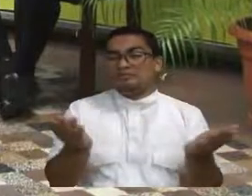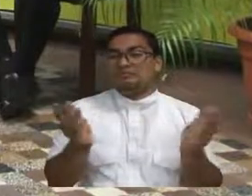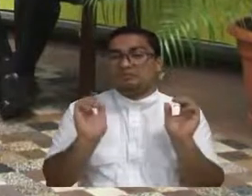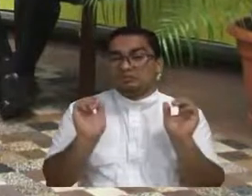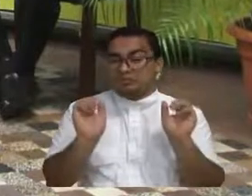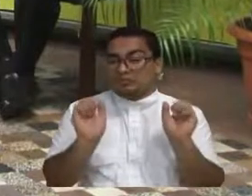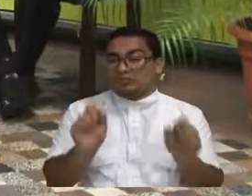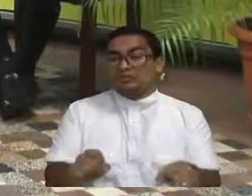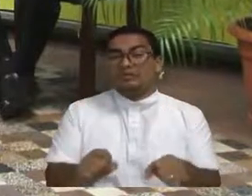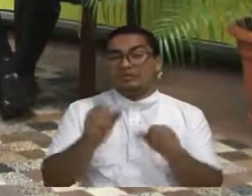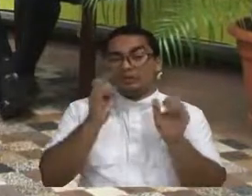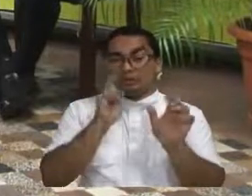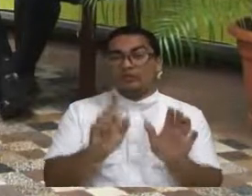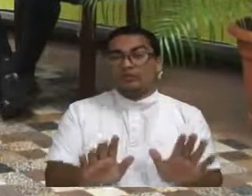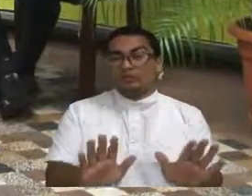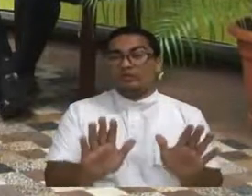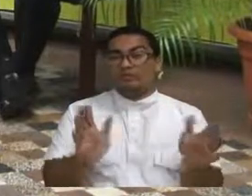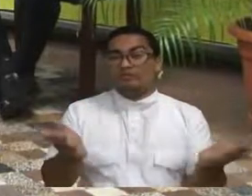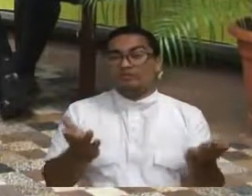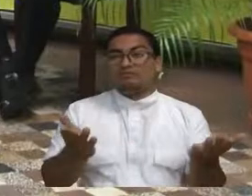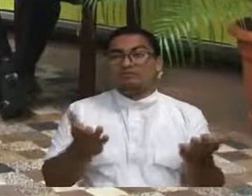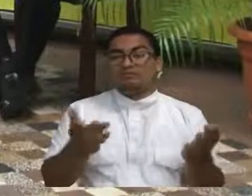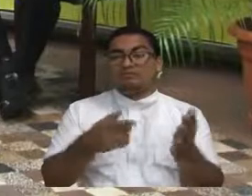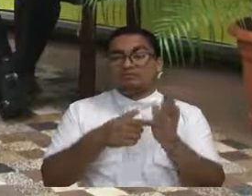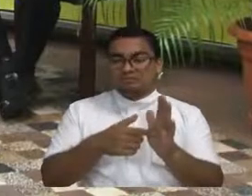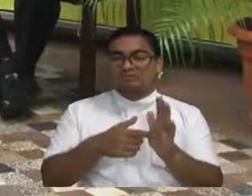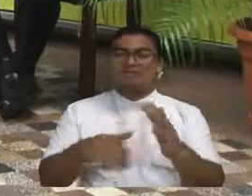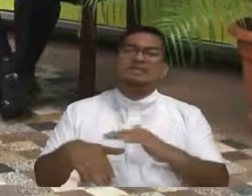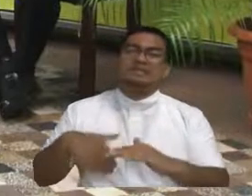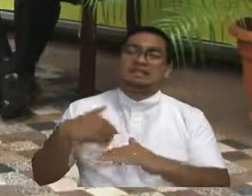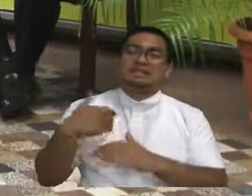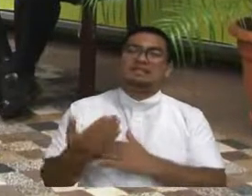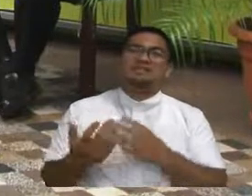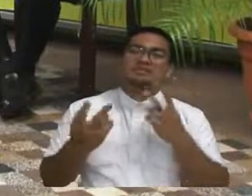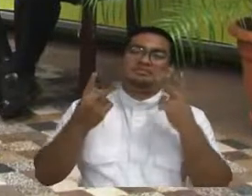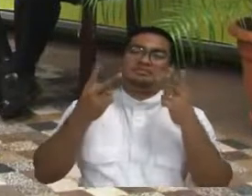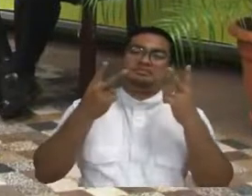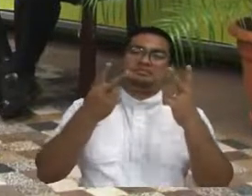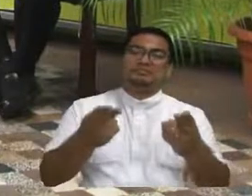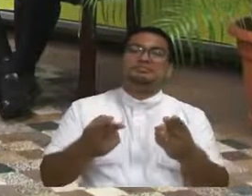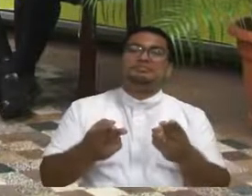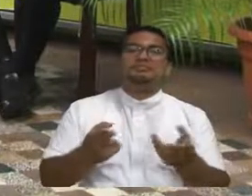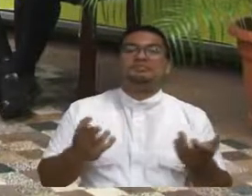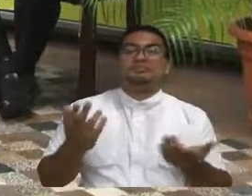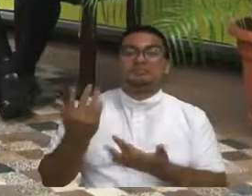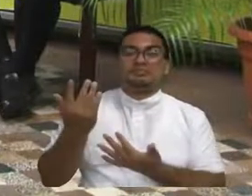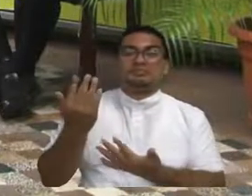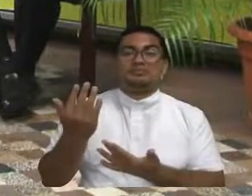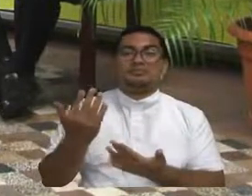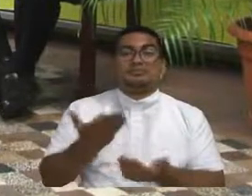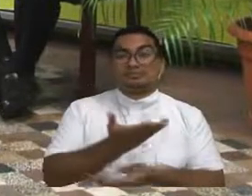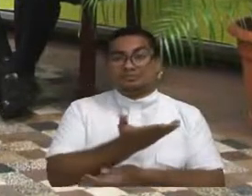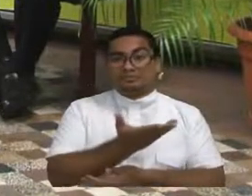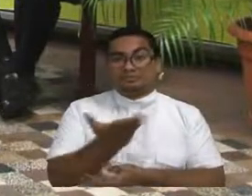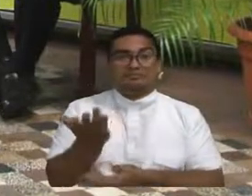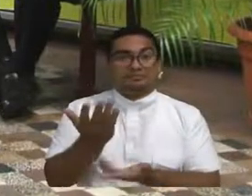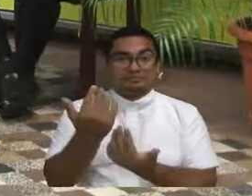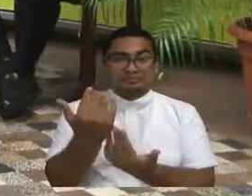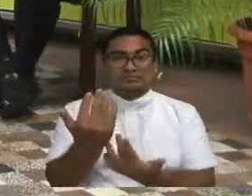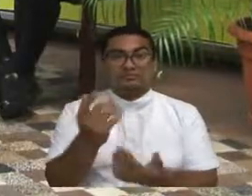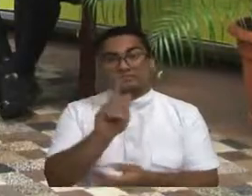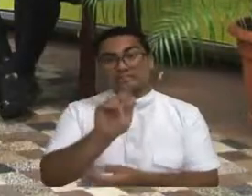prevenir la depresión posparto. Esto lo vamos a estar hablando cuando regresemos de la siguiente pausa. Usted no le cambie de